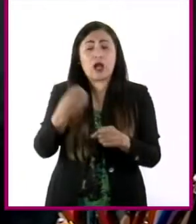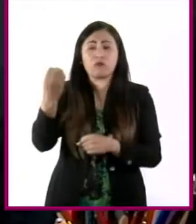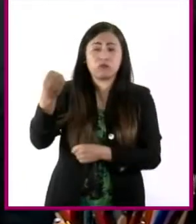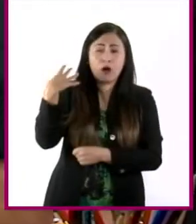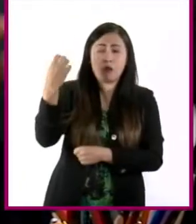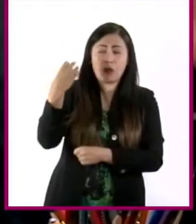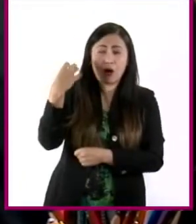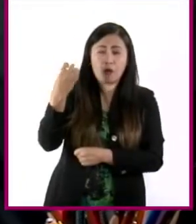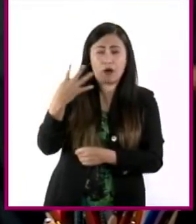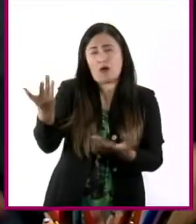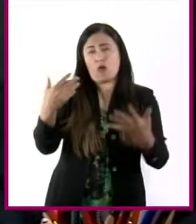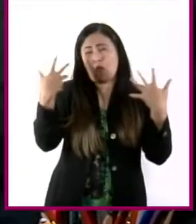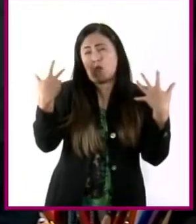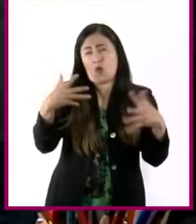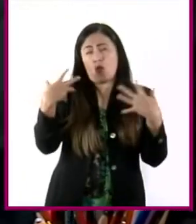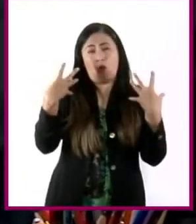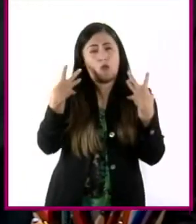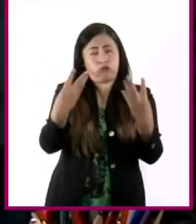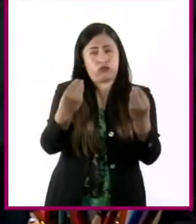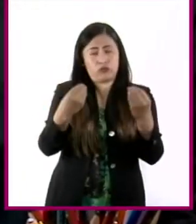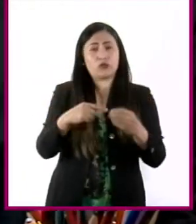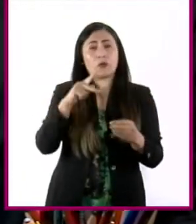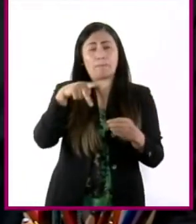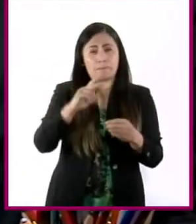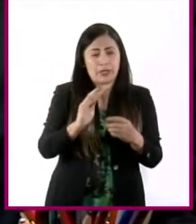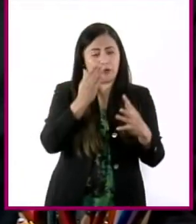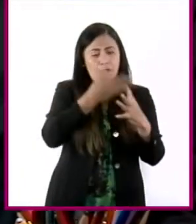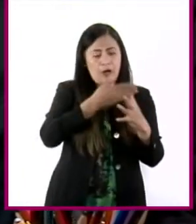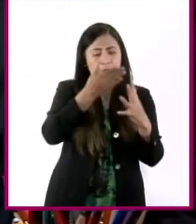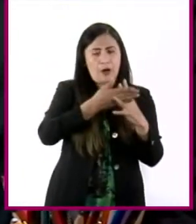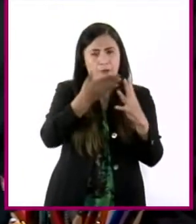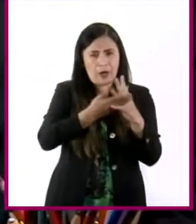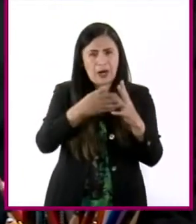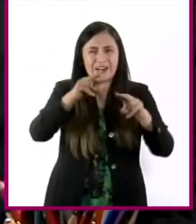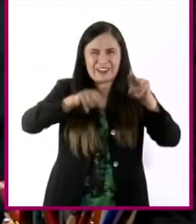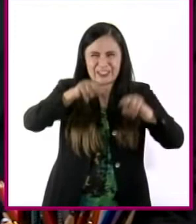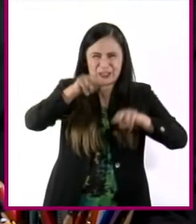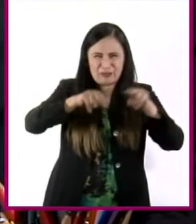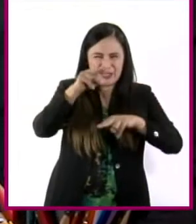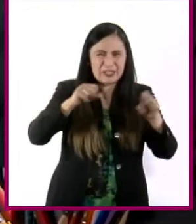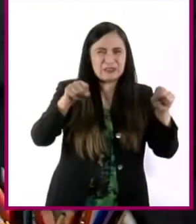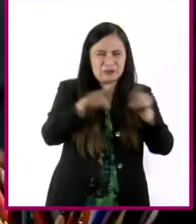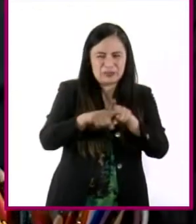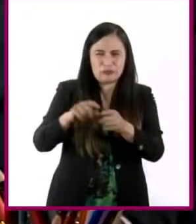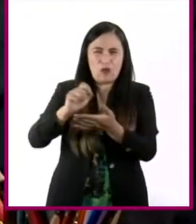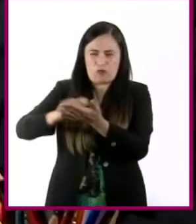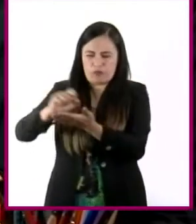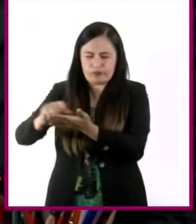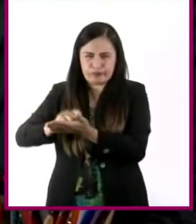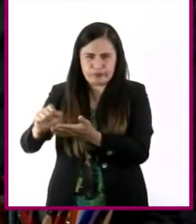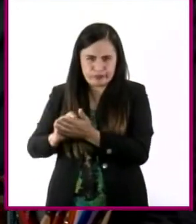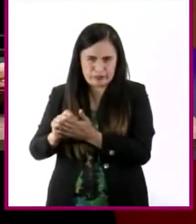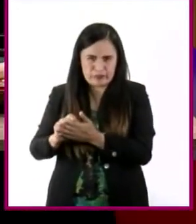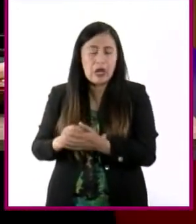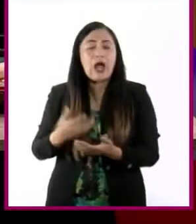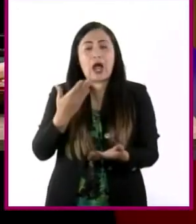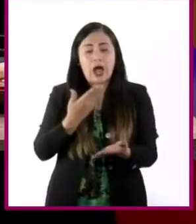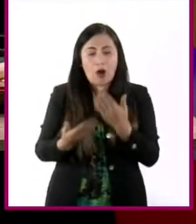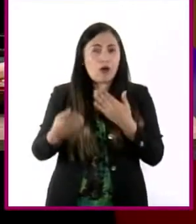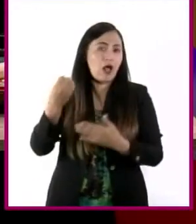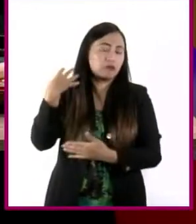es abundante, pero se pueden clasificar según las mismas categorías que los tipos de textos. En este caso veremos los